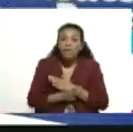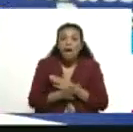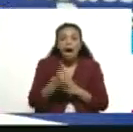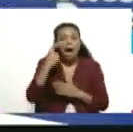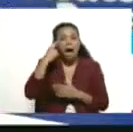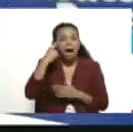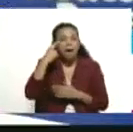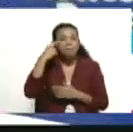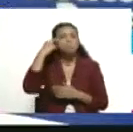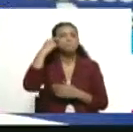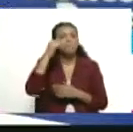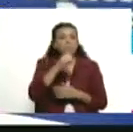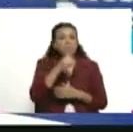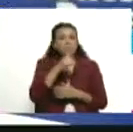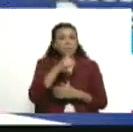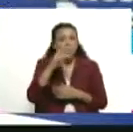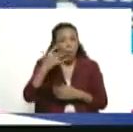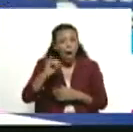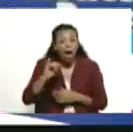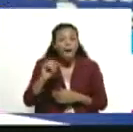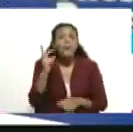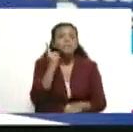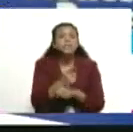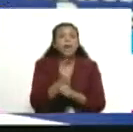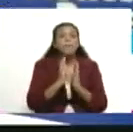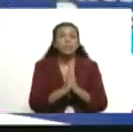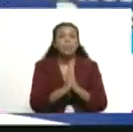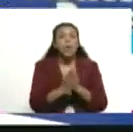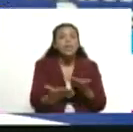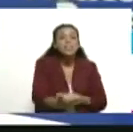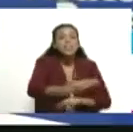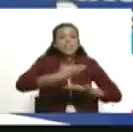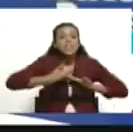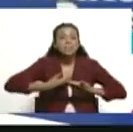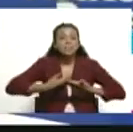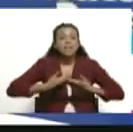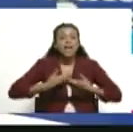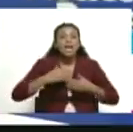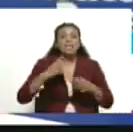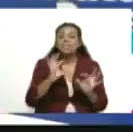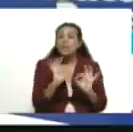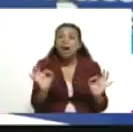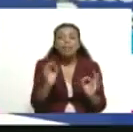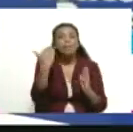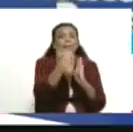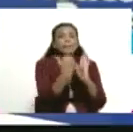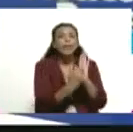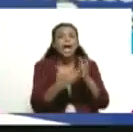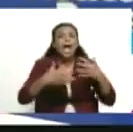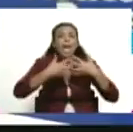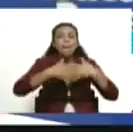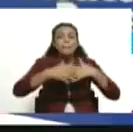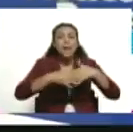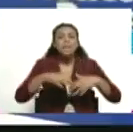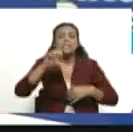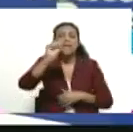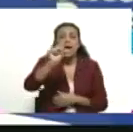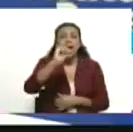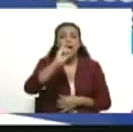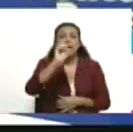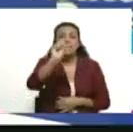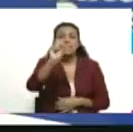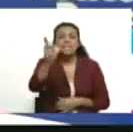la reflexión. Venezuela exige se le devuelva sin condicionamientos la empresa Citgo y se